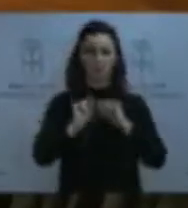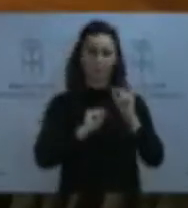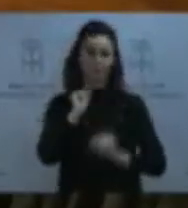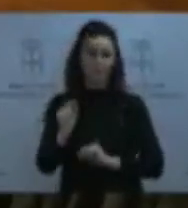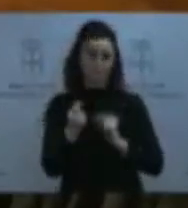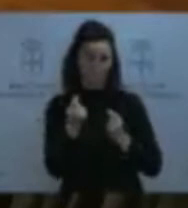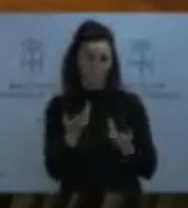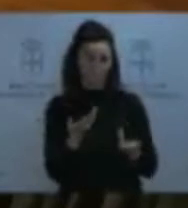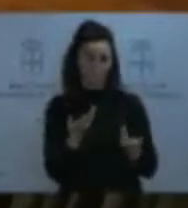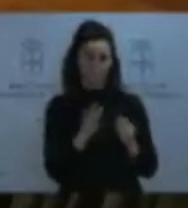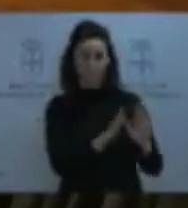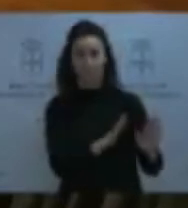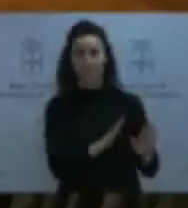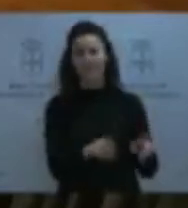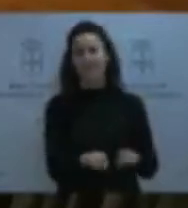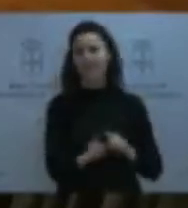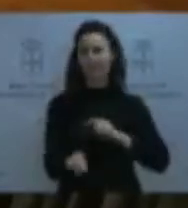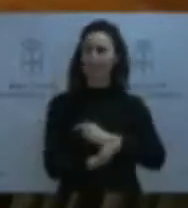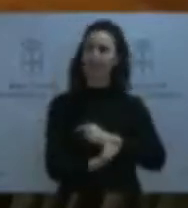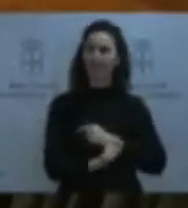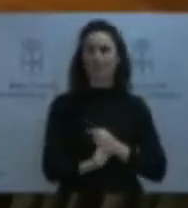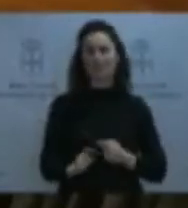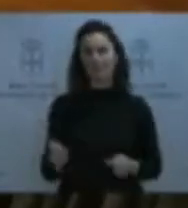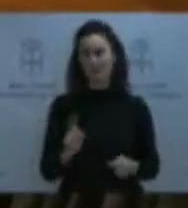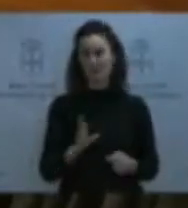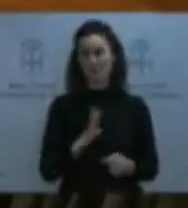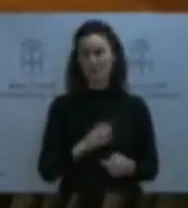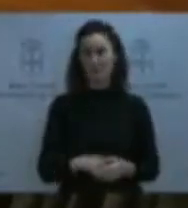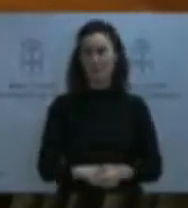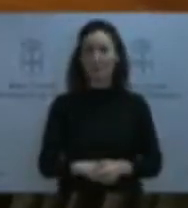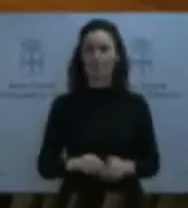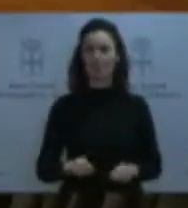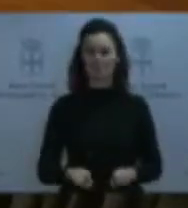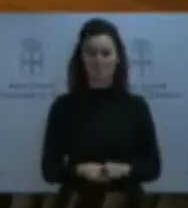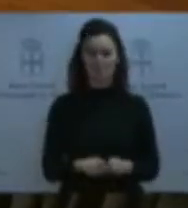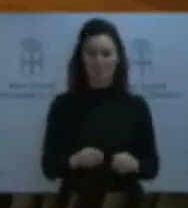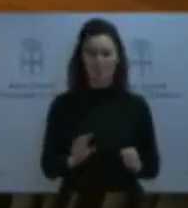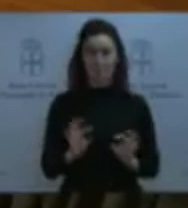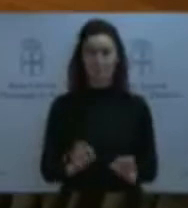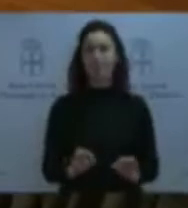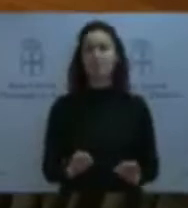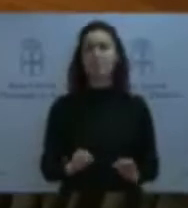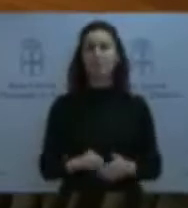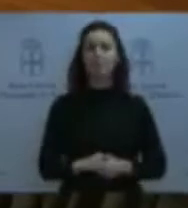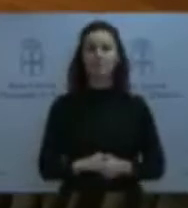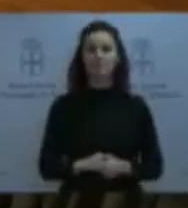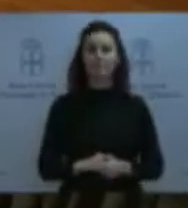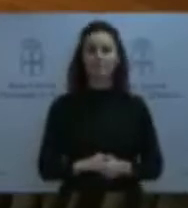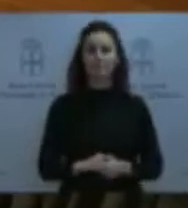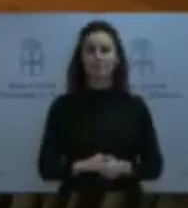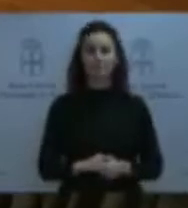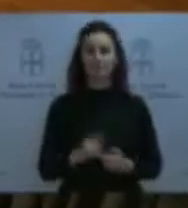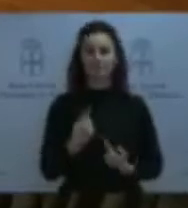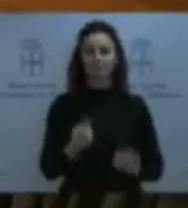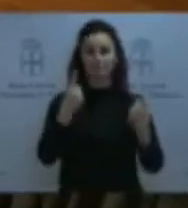pensar que por mover de cambiar sucesivas por primeras consultas va a mejorar